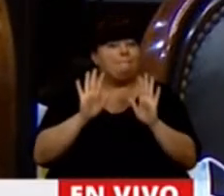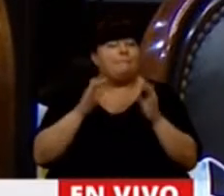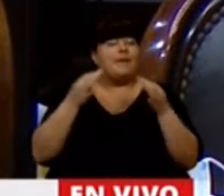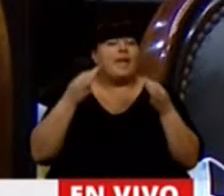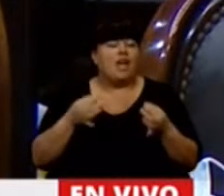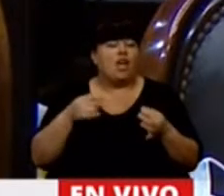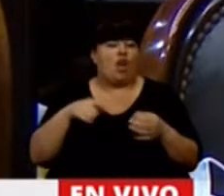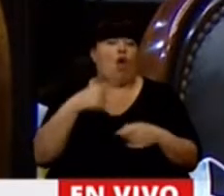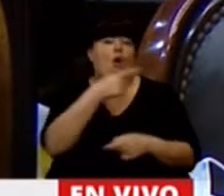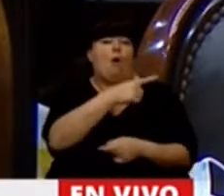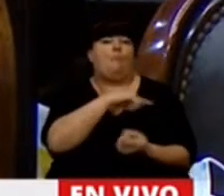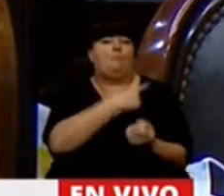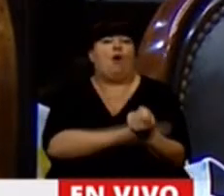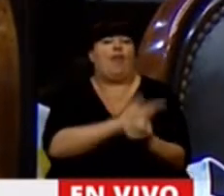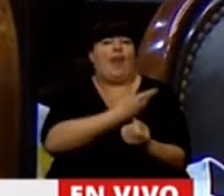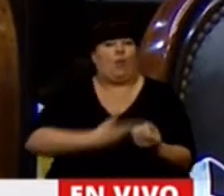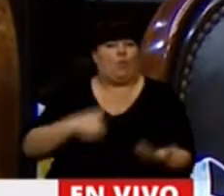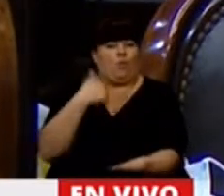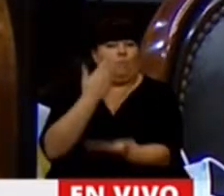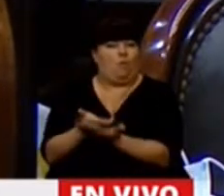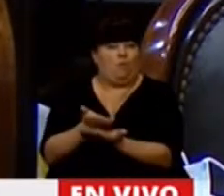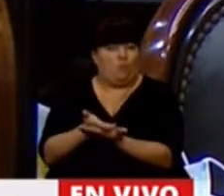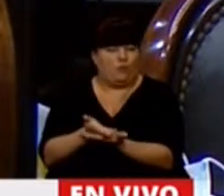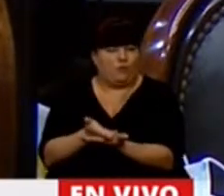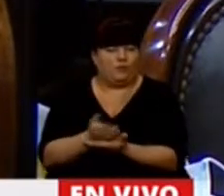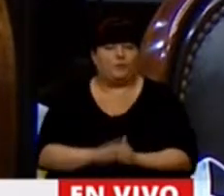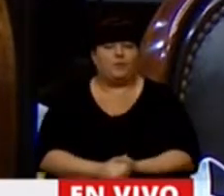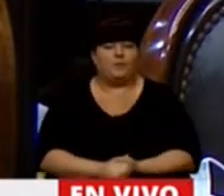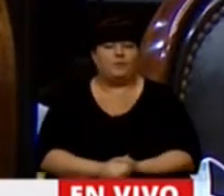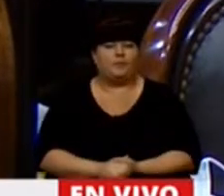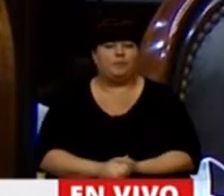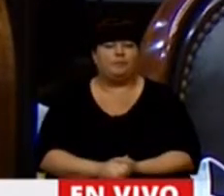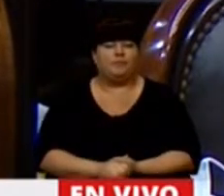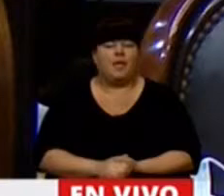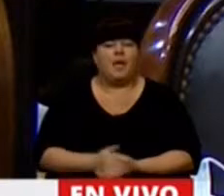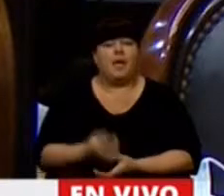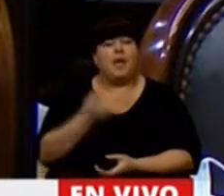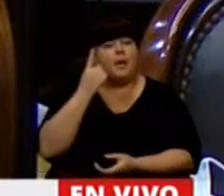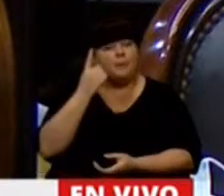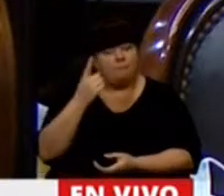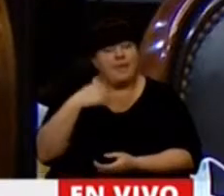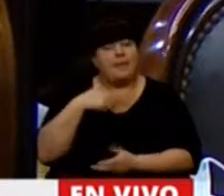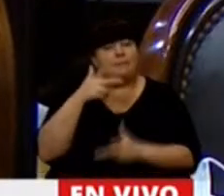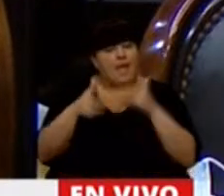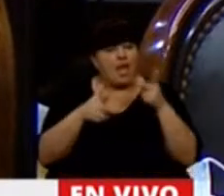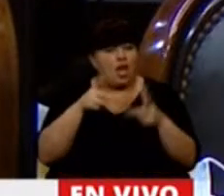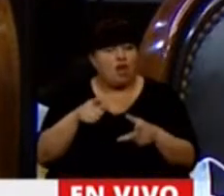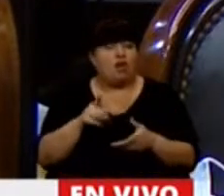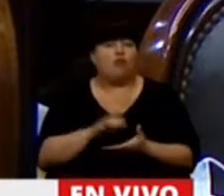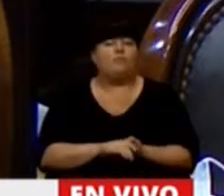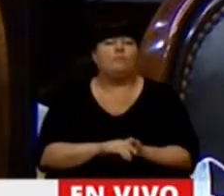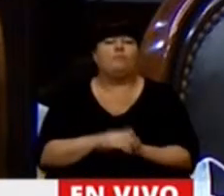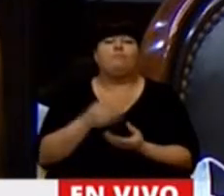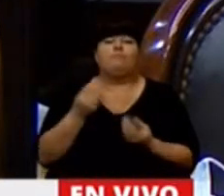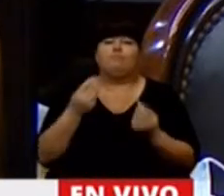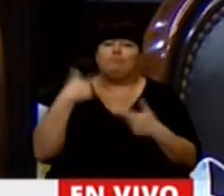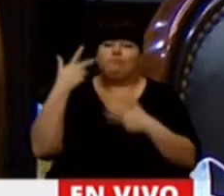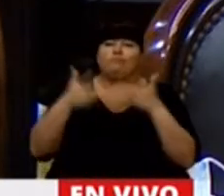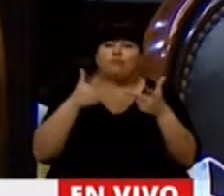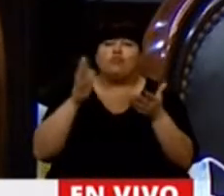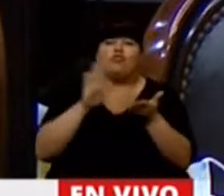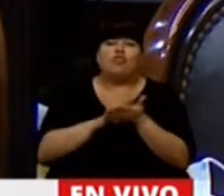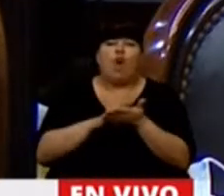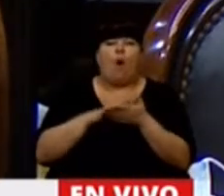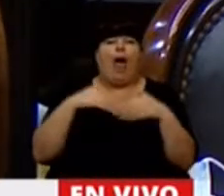instancias del Poder Ejecutivo Nacional. En primer lugar, quiero señalar, señor presidente, que mucho se ha hablado de